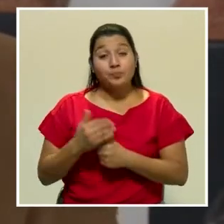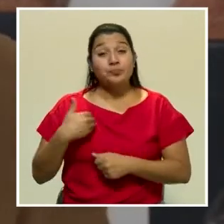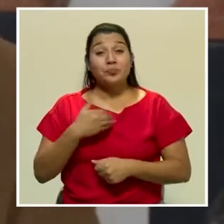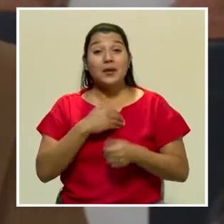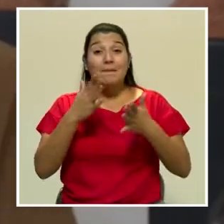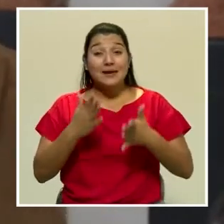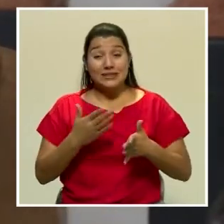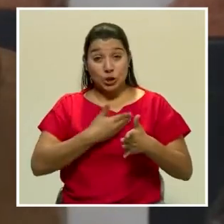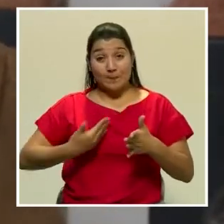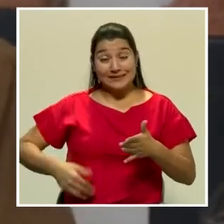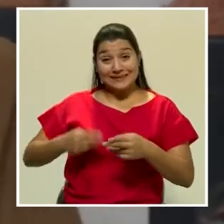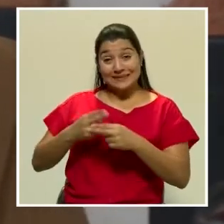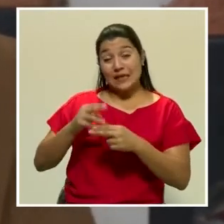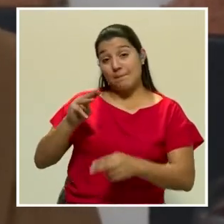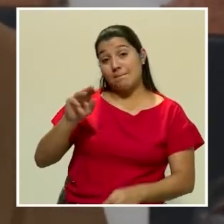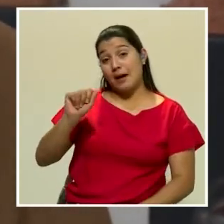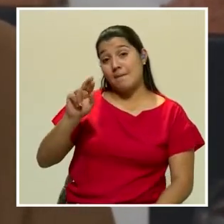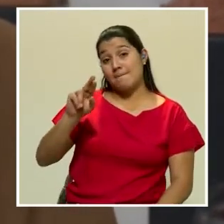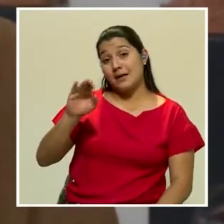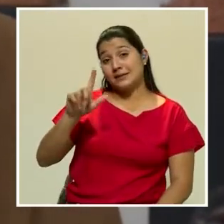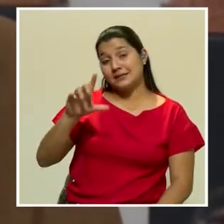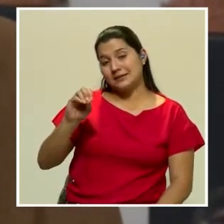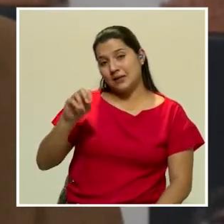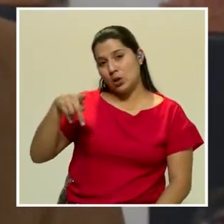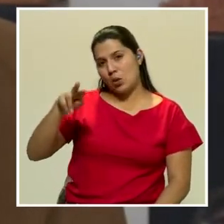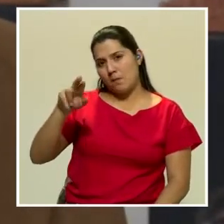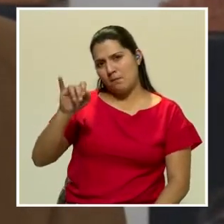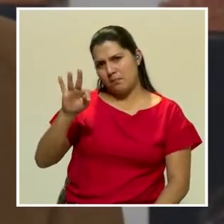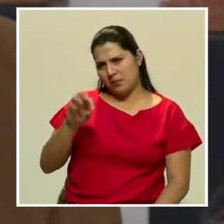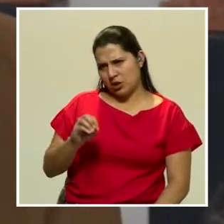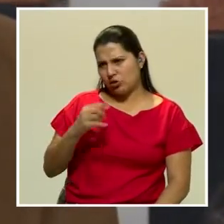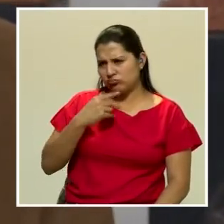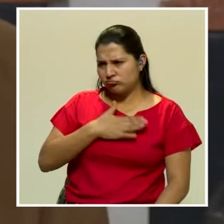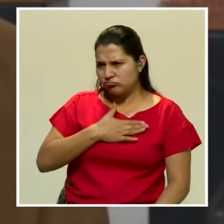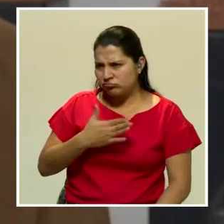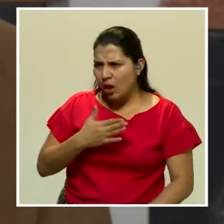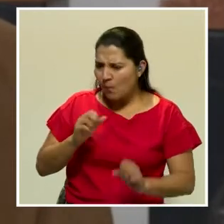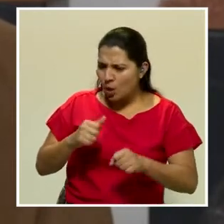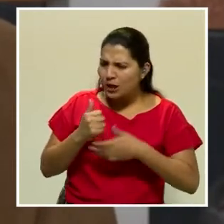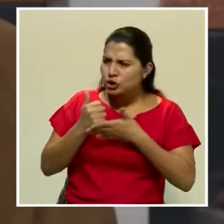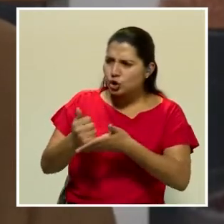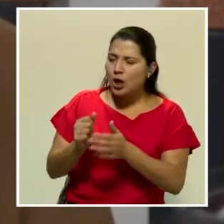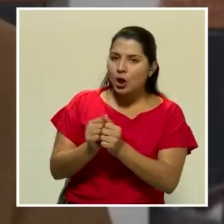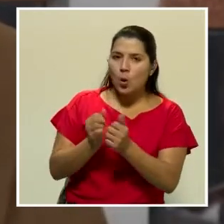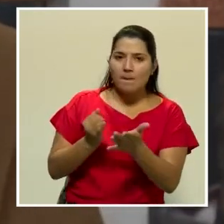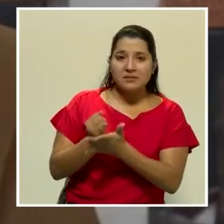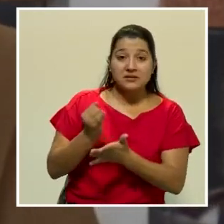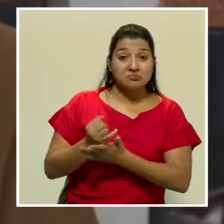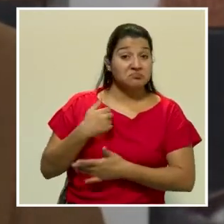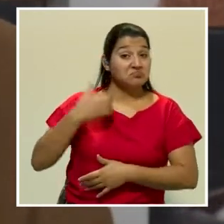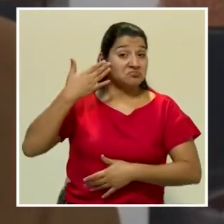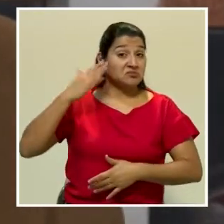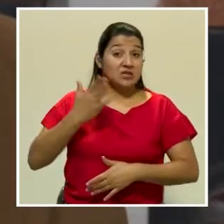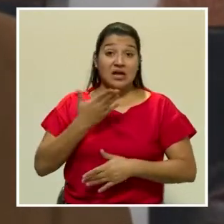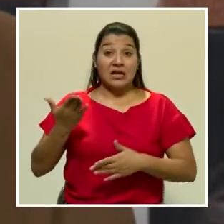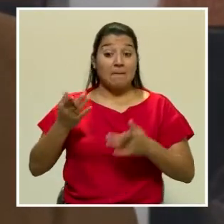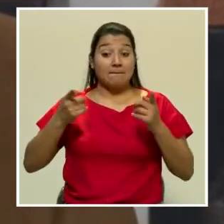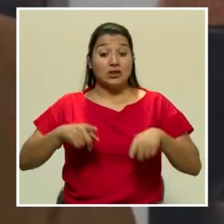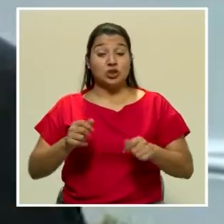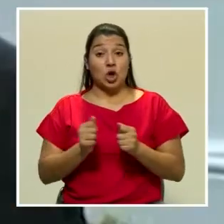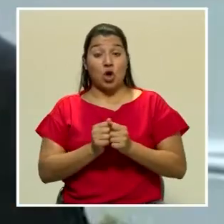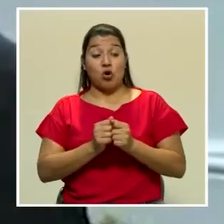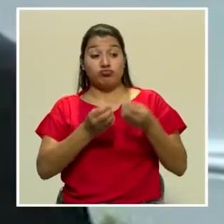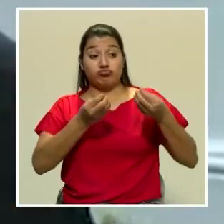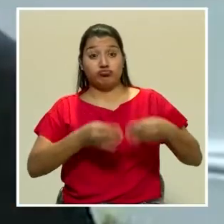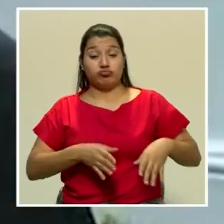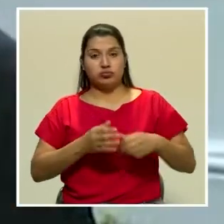Marcelo Prieto, aseguró que desde el Ejecutivo están anuentes a contribuir con la investigación del caso y que desconocen lo que ocurrió con ese audio.